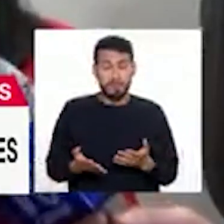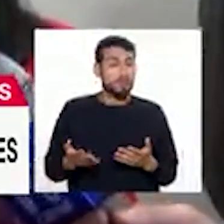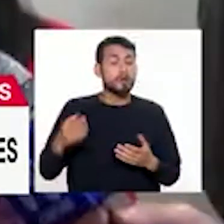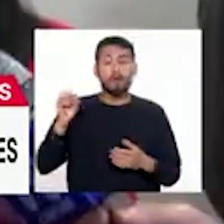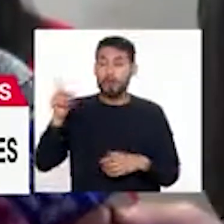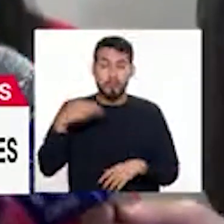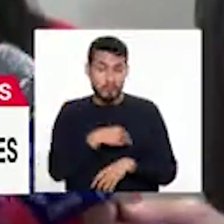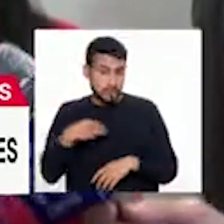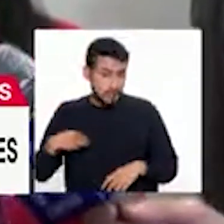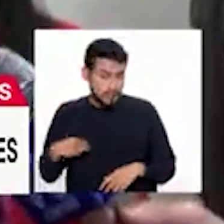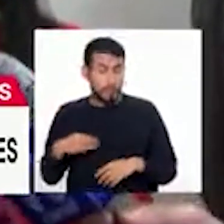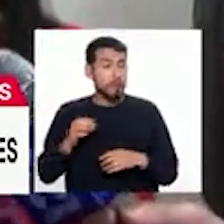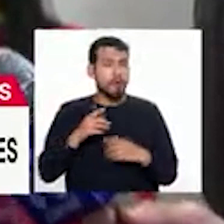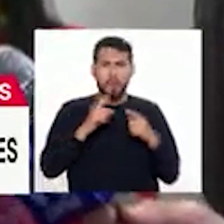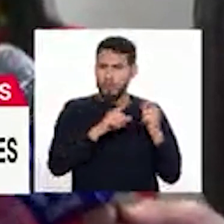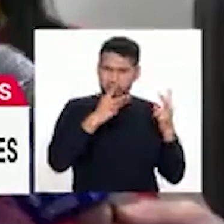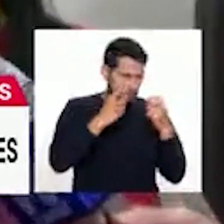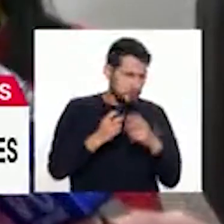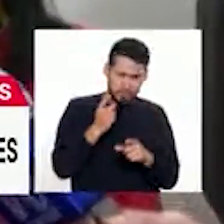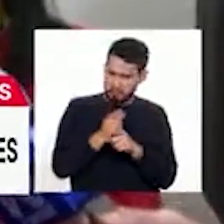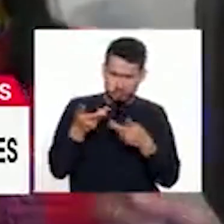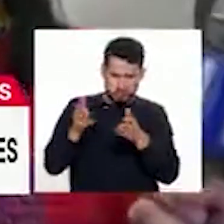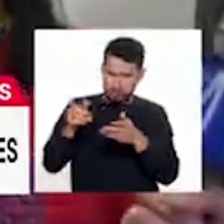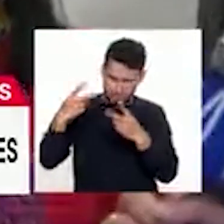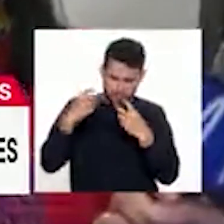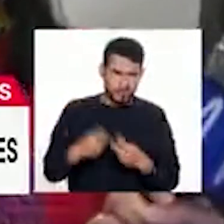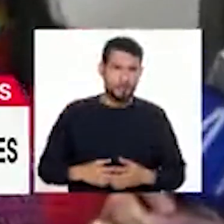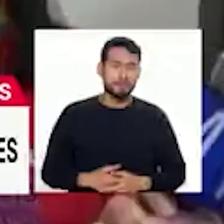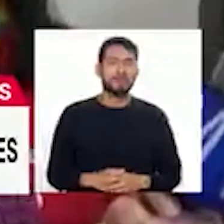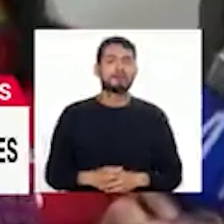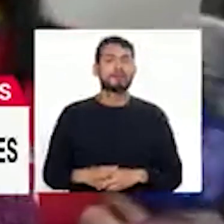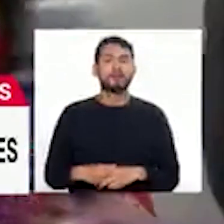los ministros, y o sea, es correcto que nos investiguen.